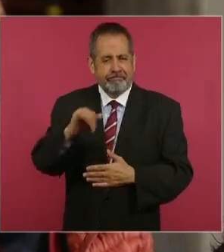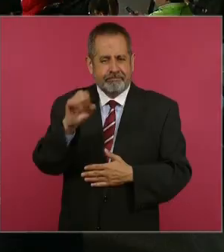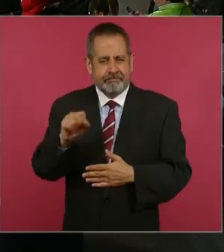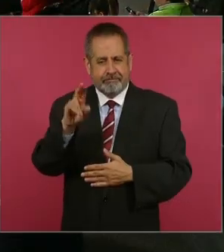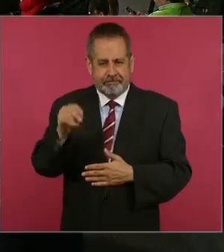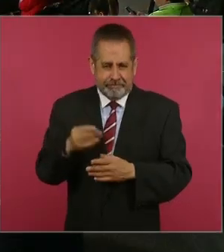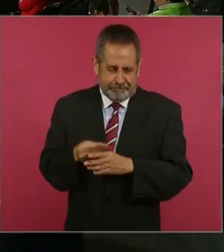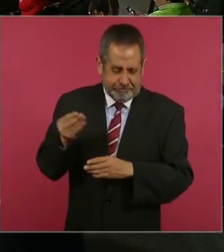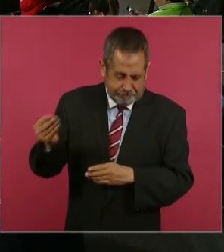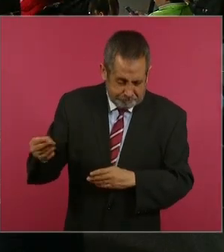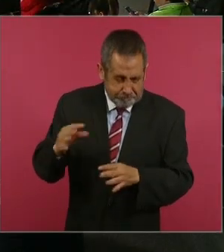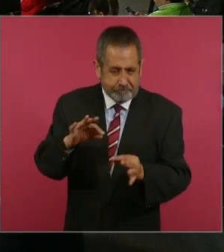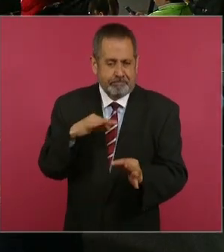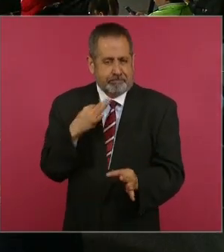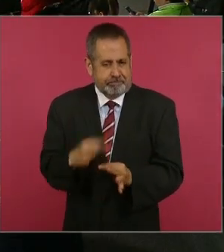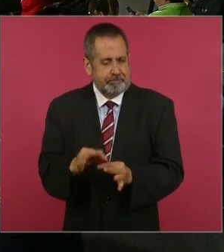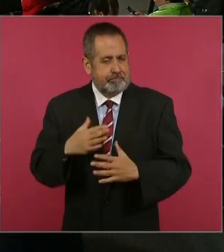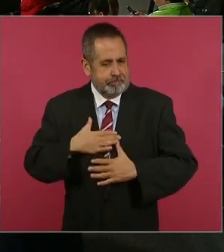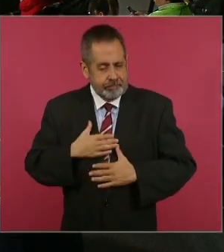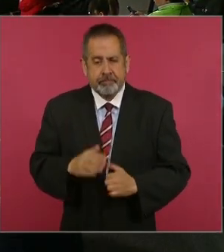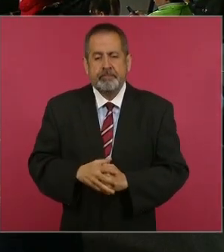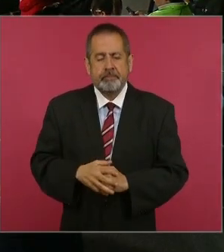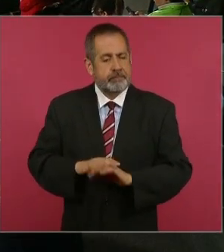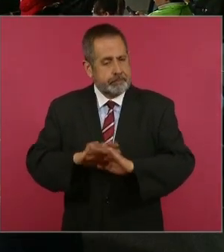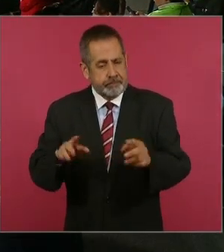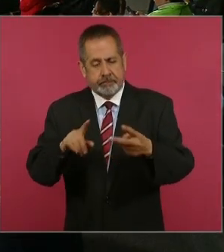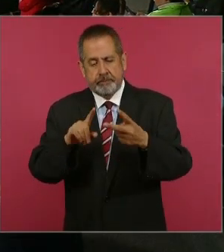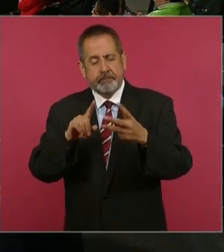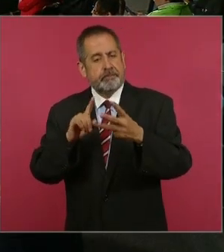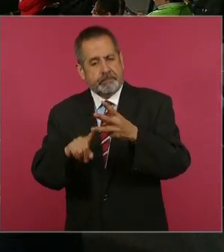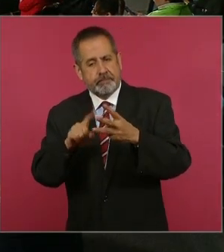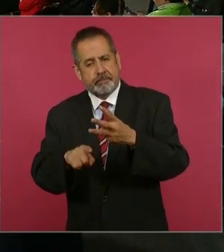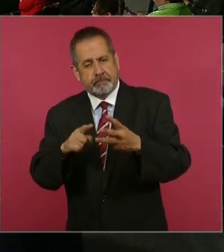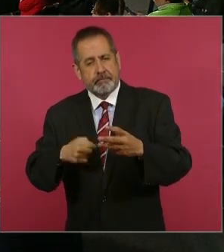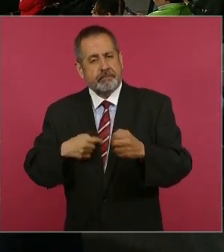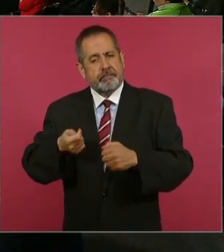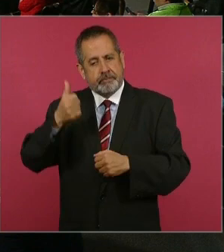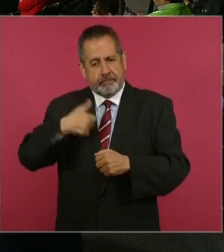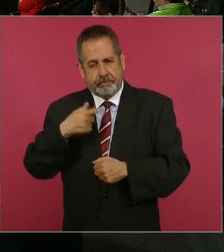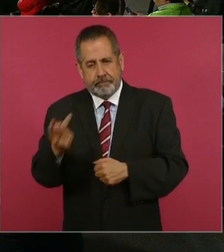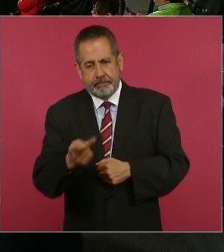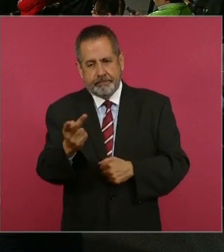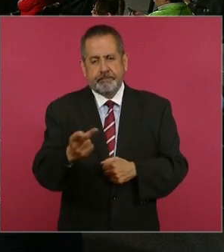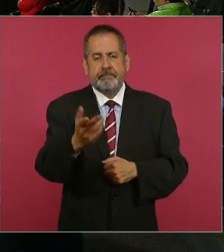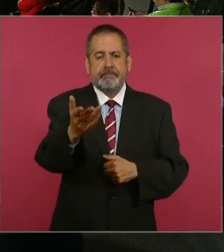Ramírez Cuevas bueno inicio con mi primera pregunta presidente